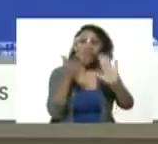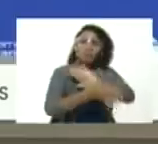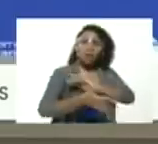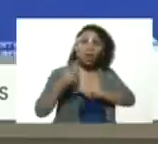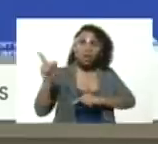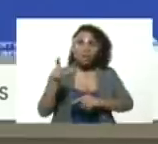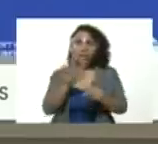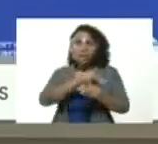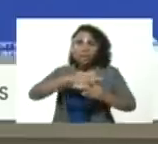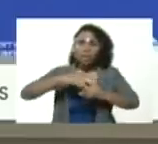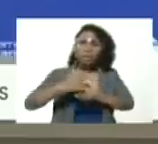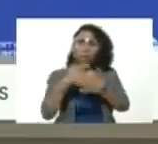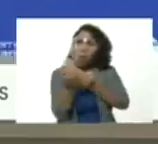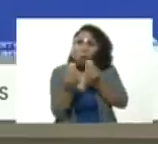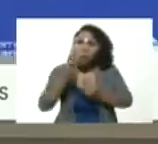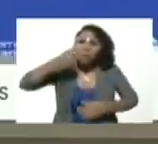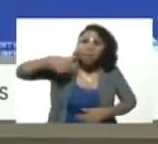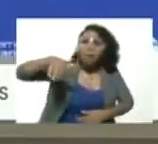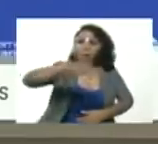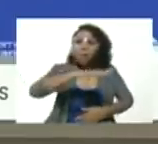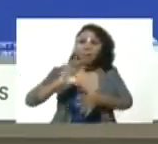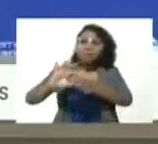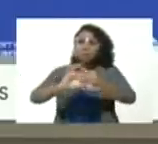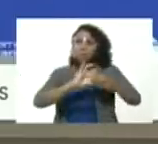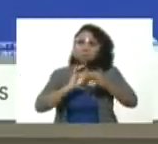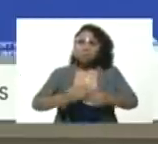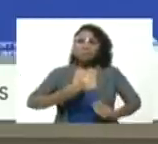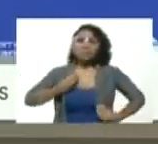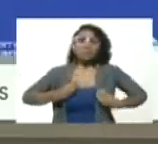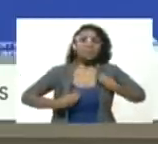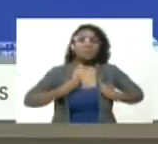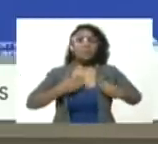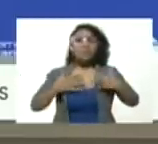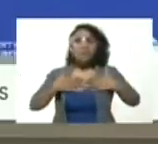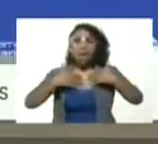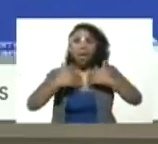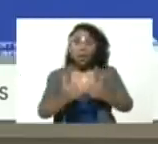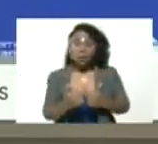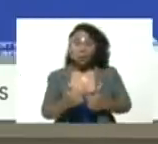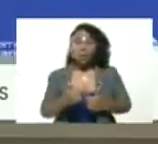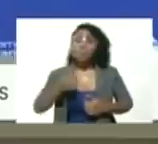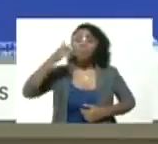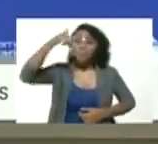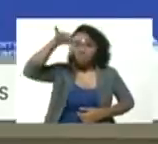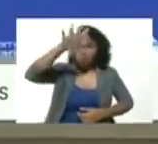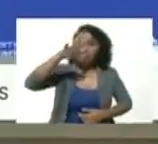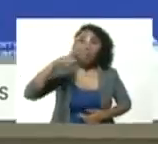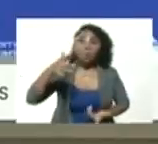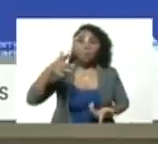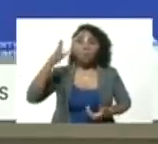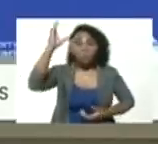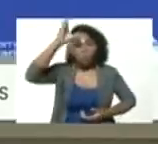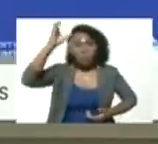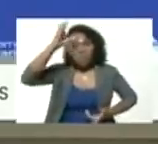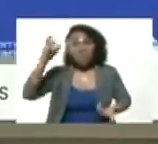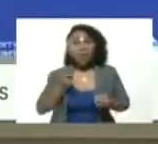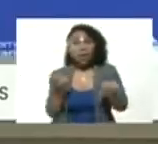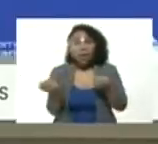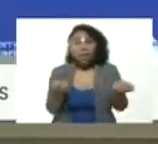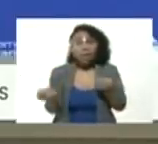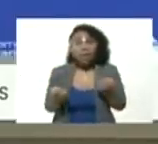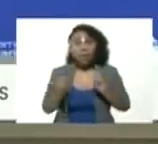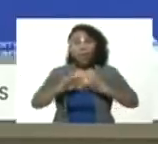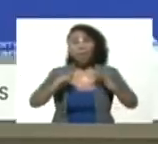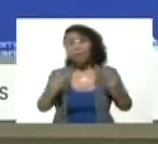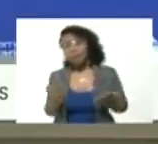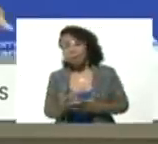esta situación como un pueblo en unión, preocupado por la salud, un pueblo consciente en control de la pandemia.